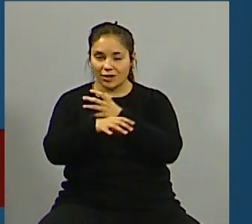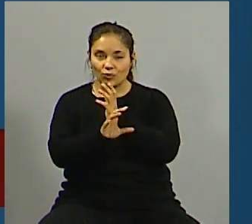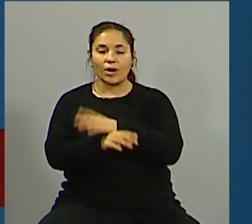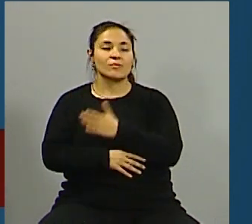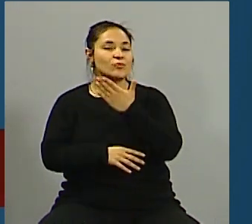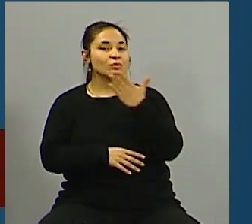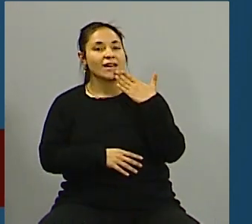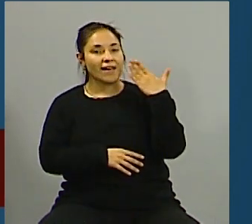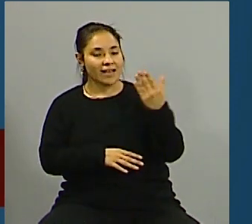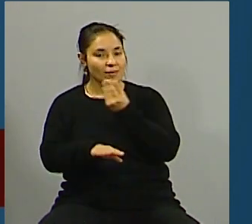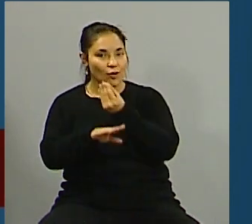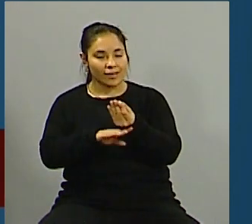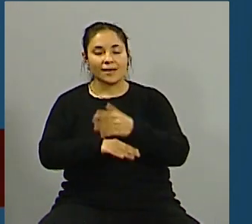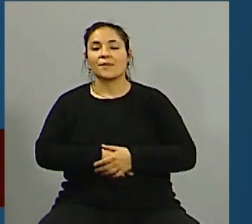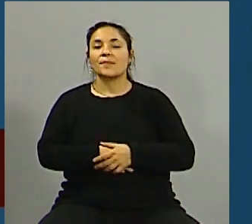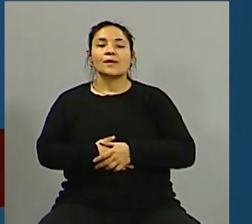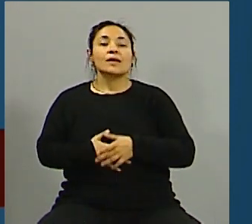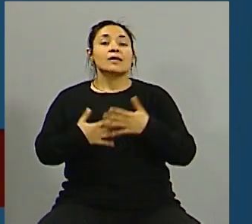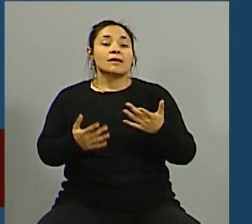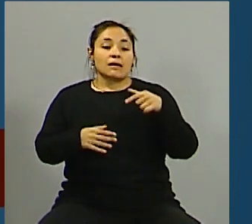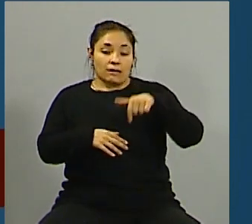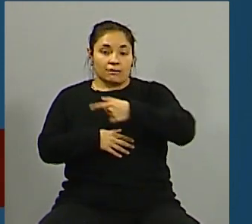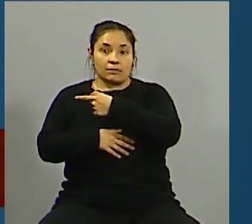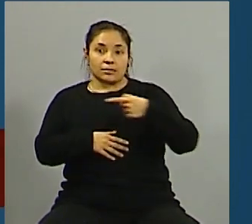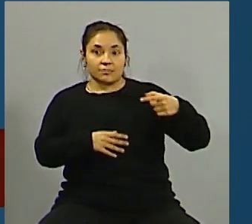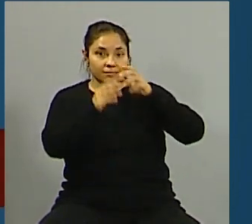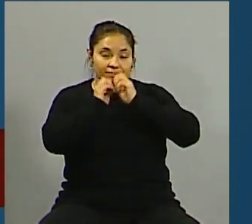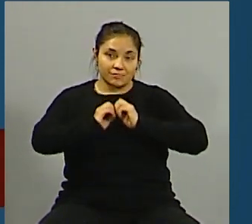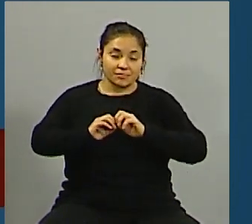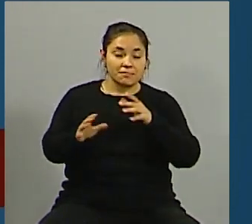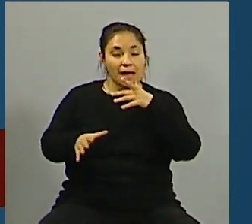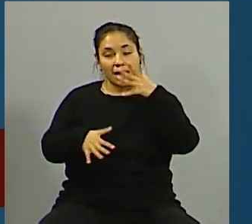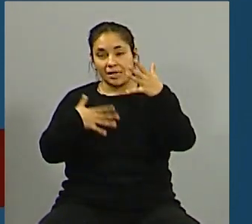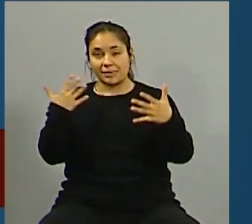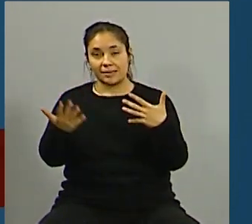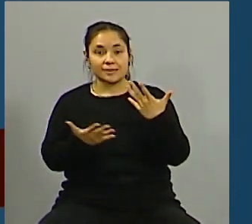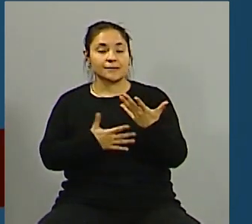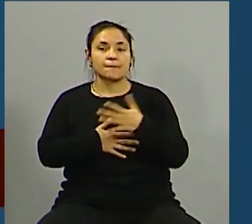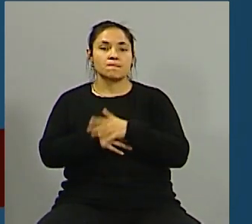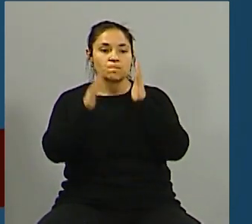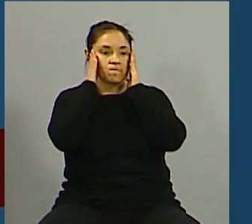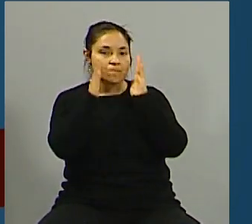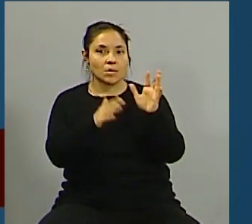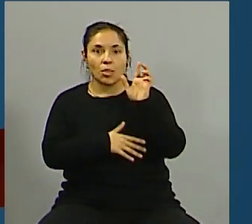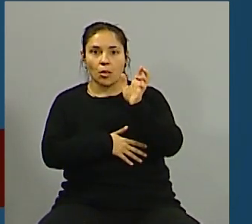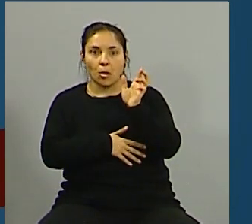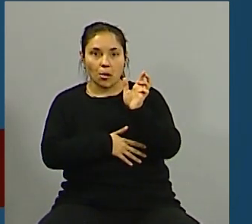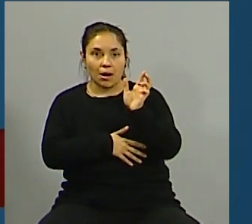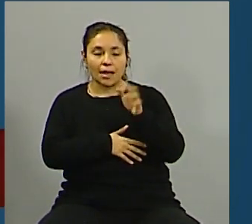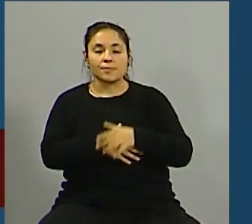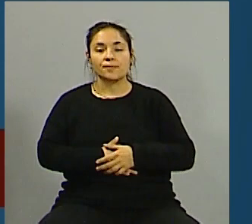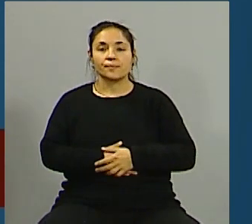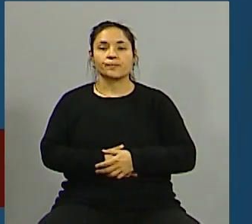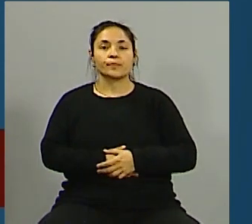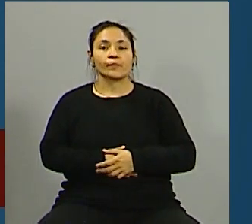para nosotros. Bueno, Karina, esta semana arrancamos, digamos, con los ojos puestos en el dólar y hemos tenido